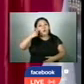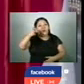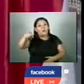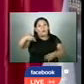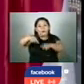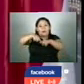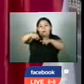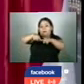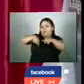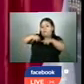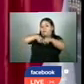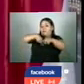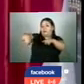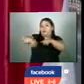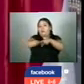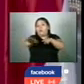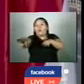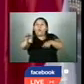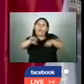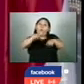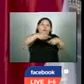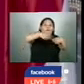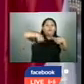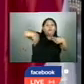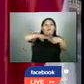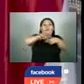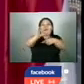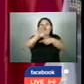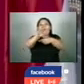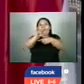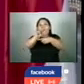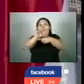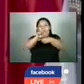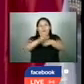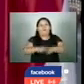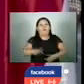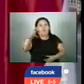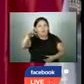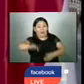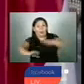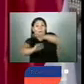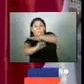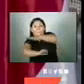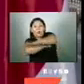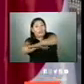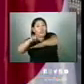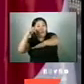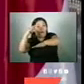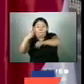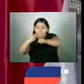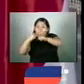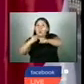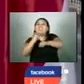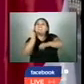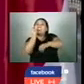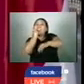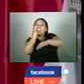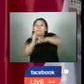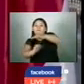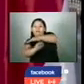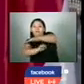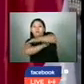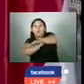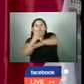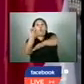Triángulo y el otro en el Redondel de los Leones. Se van a construir dos grandes puentes de concreto. Uno es